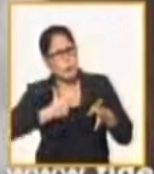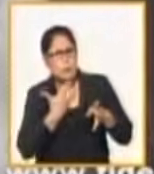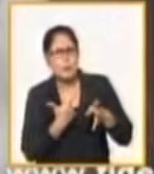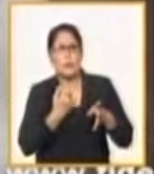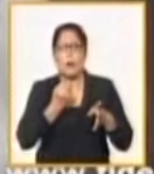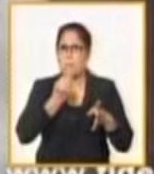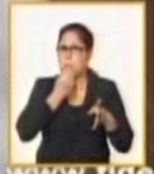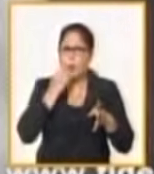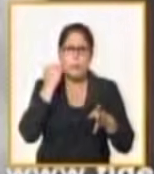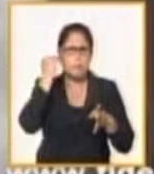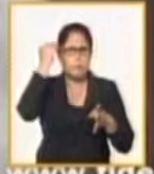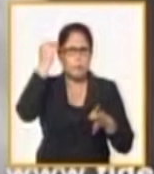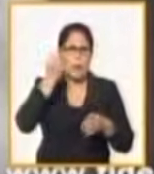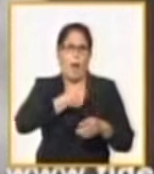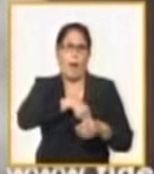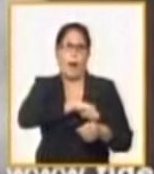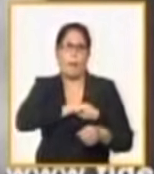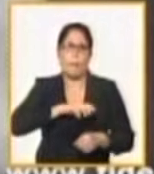culturales